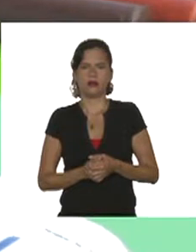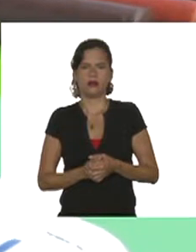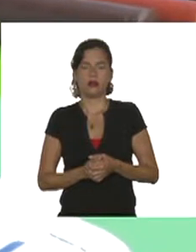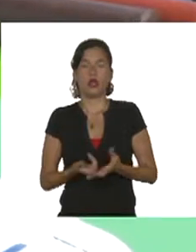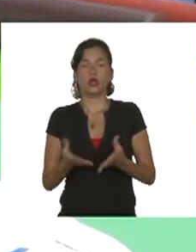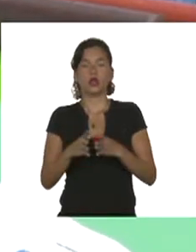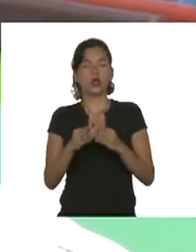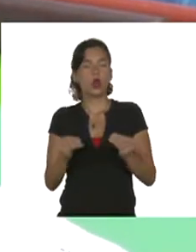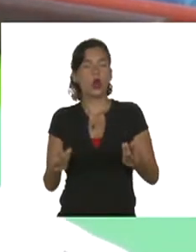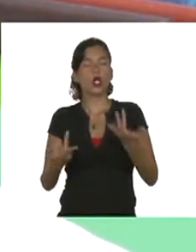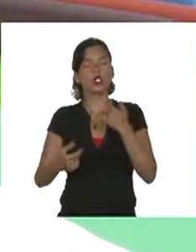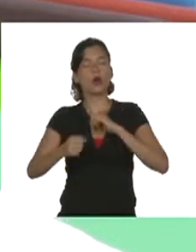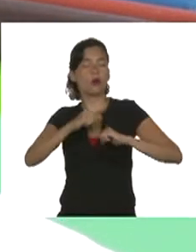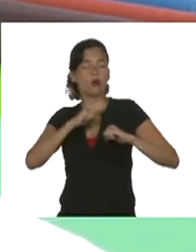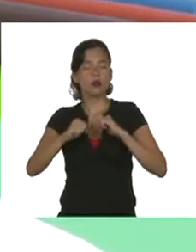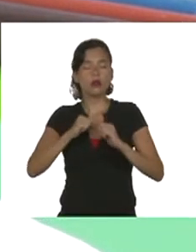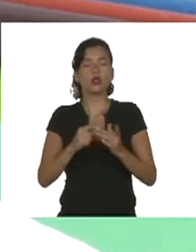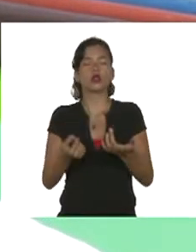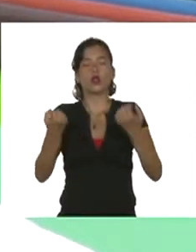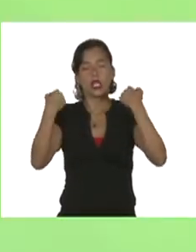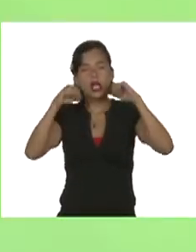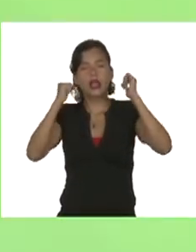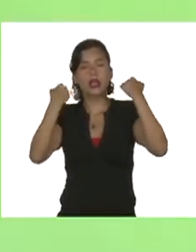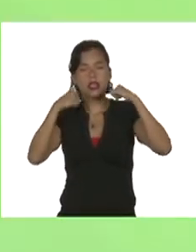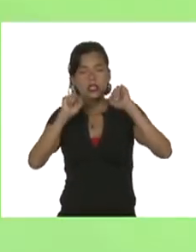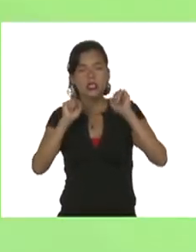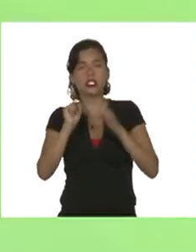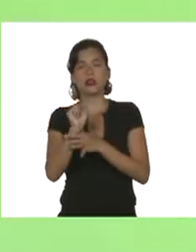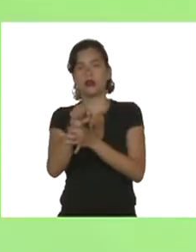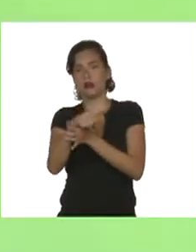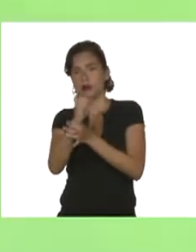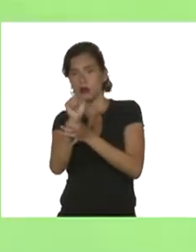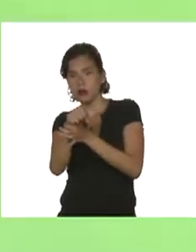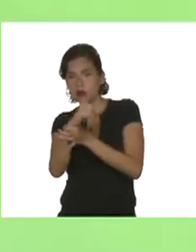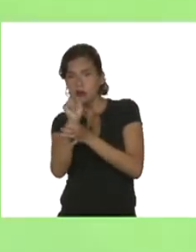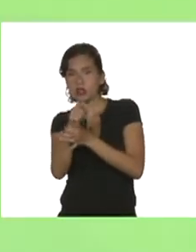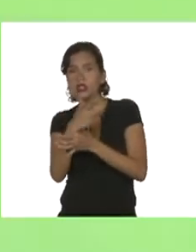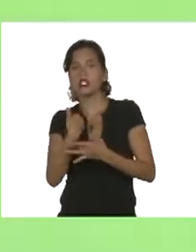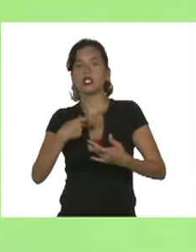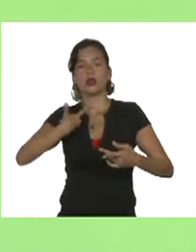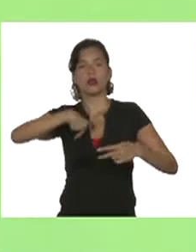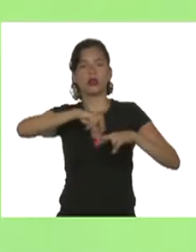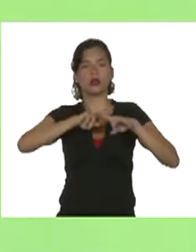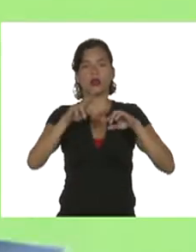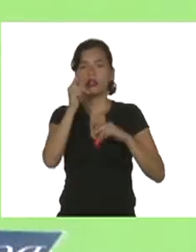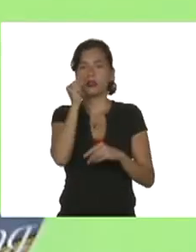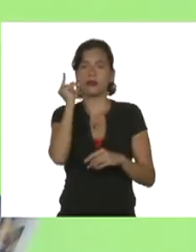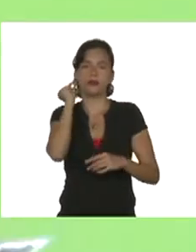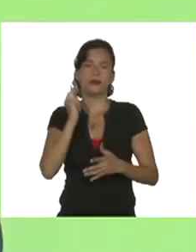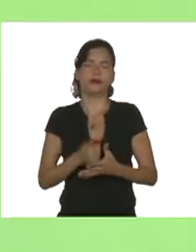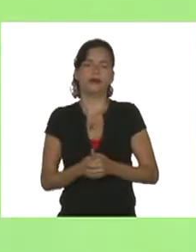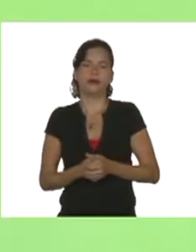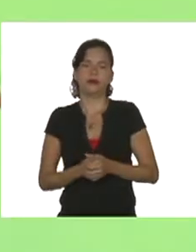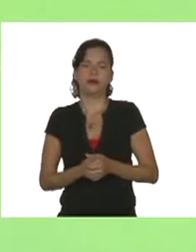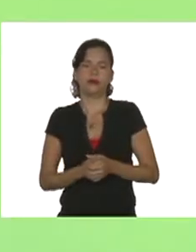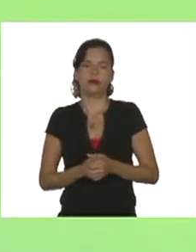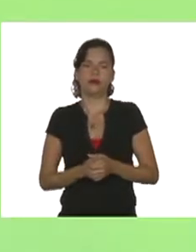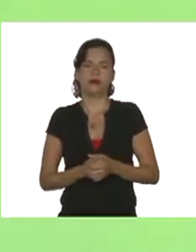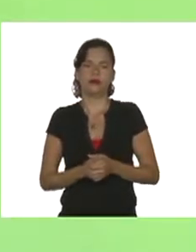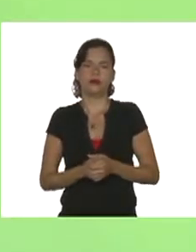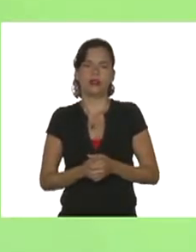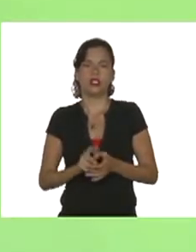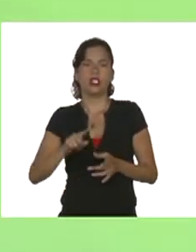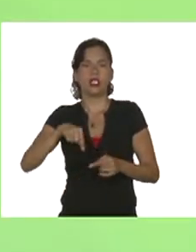Todos estos movimientos son ejercicios para la motricidad fina de nuestras niñas y de nuestros niños.